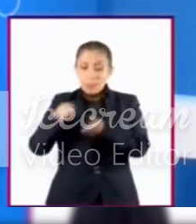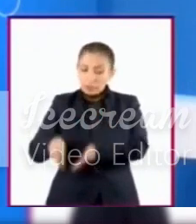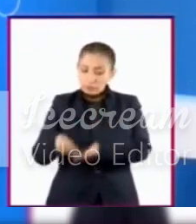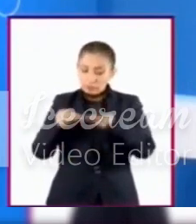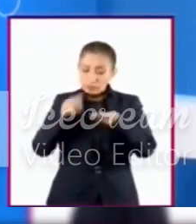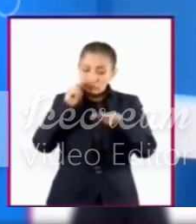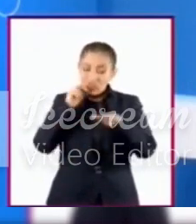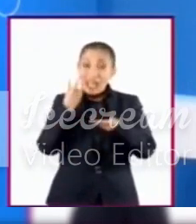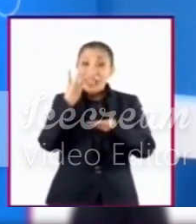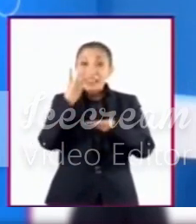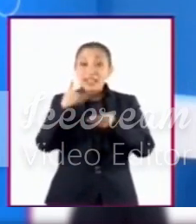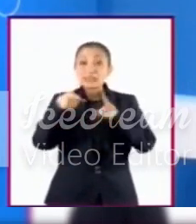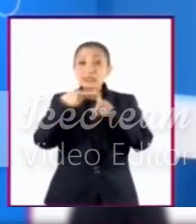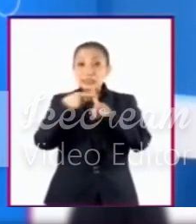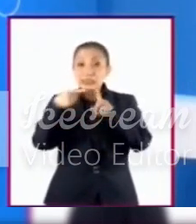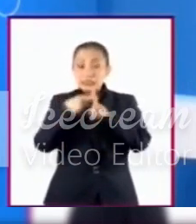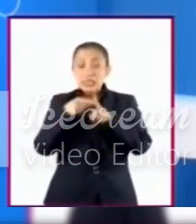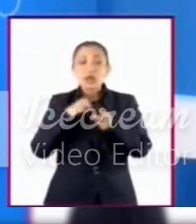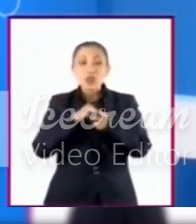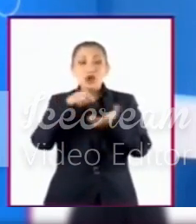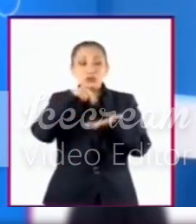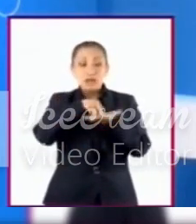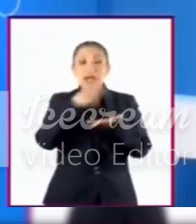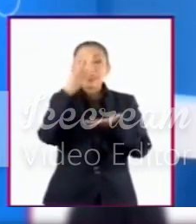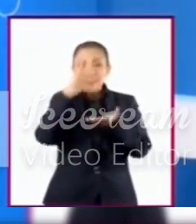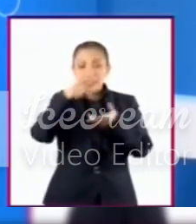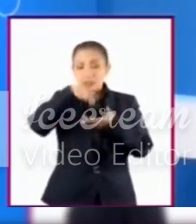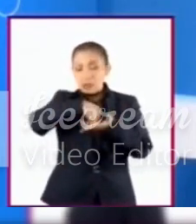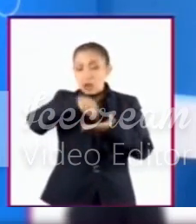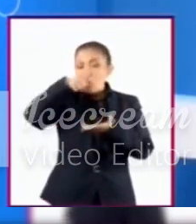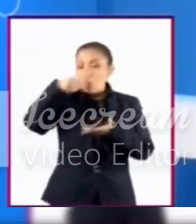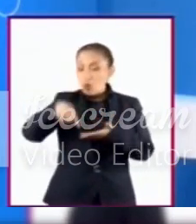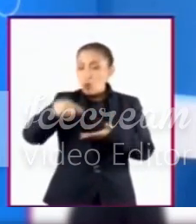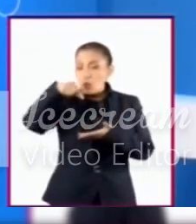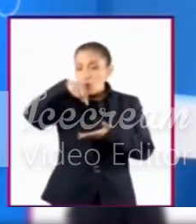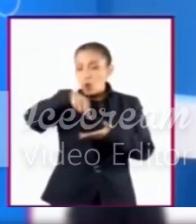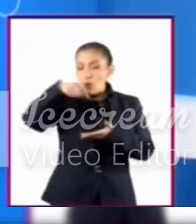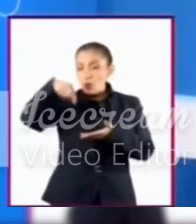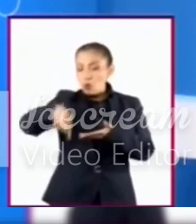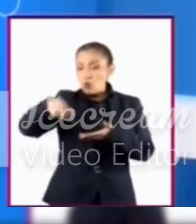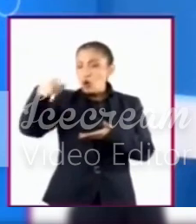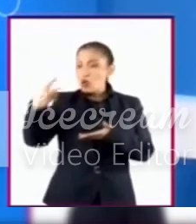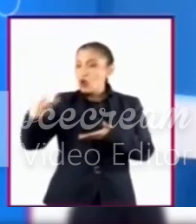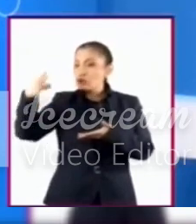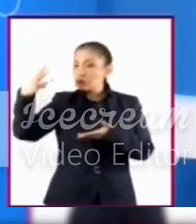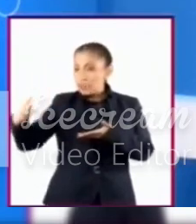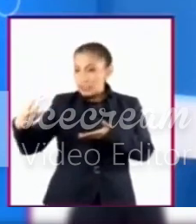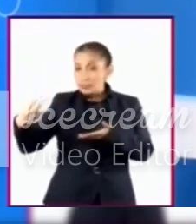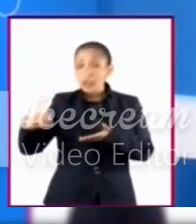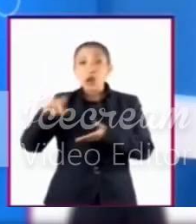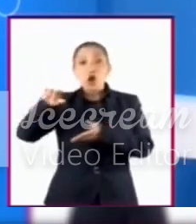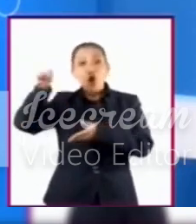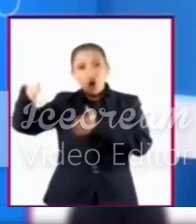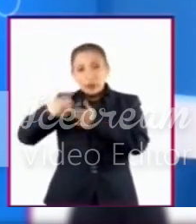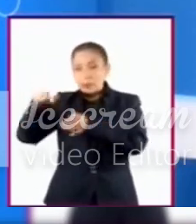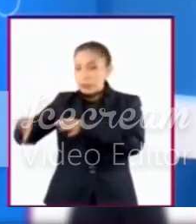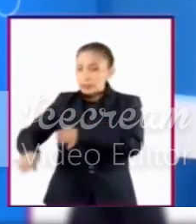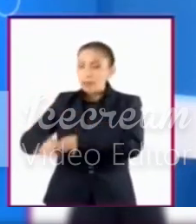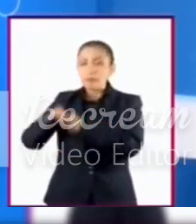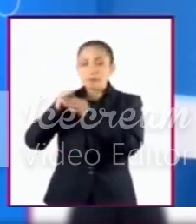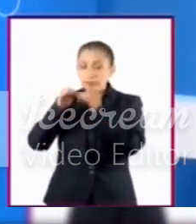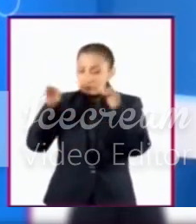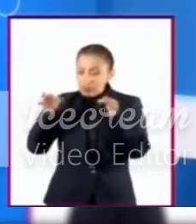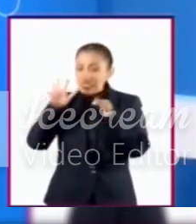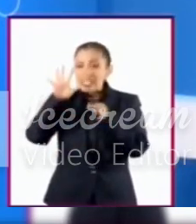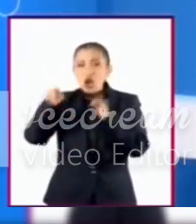obtiene 3 positivo, entonces se avanzan 3 lugares, brincando. Si al sacar un segundo papel se